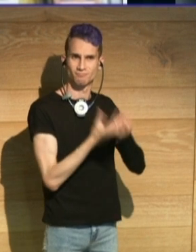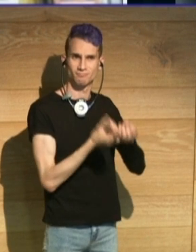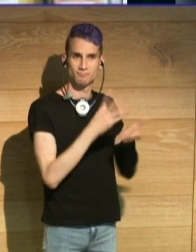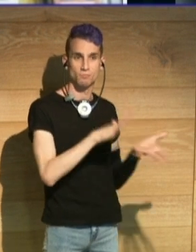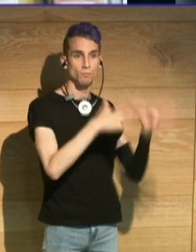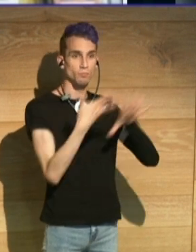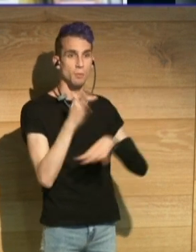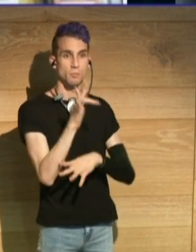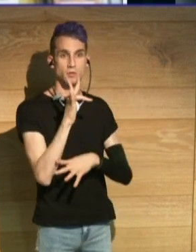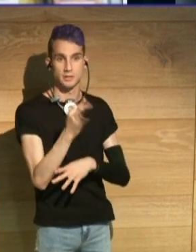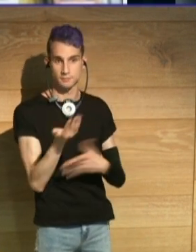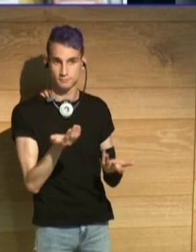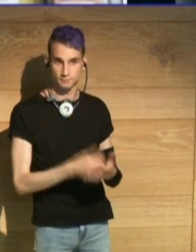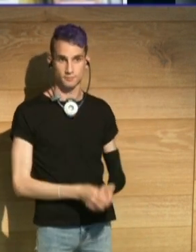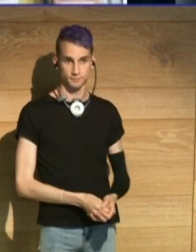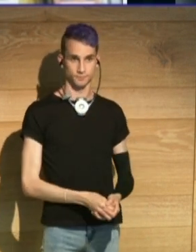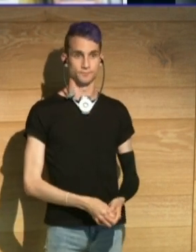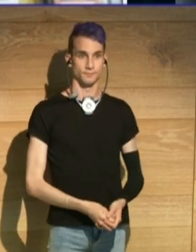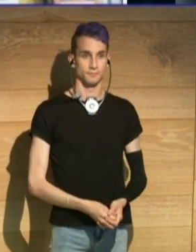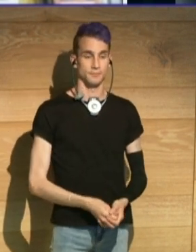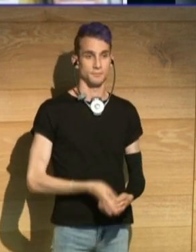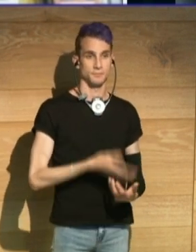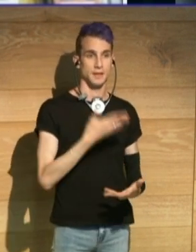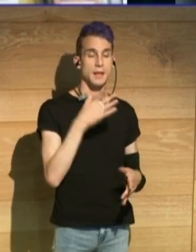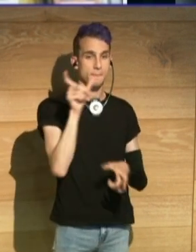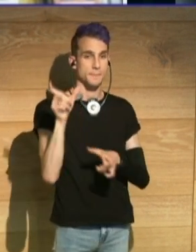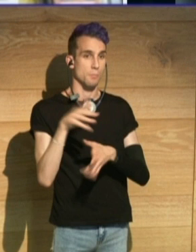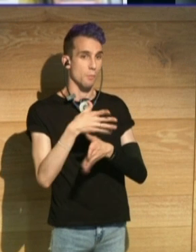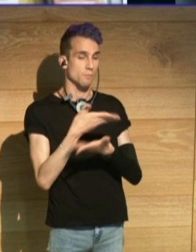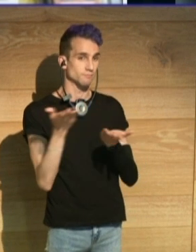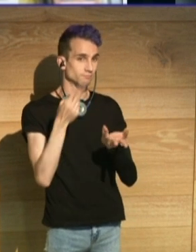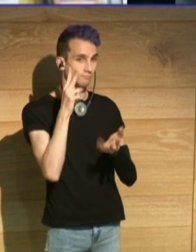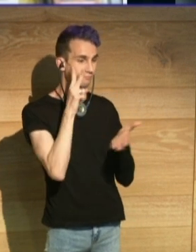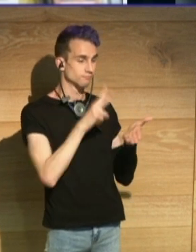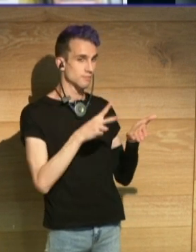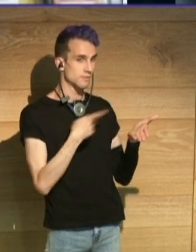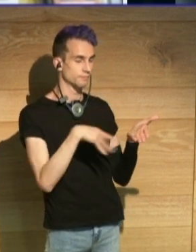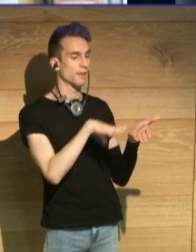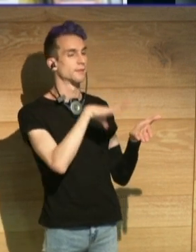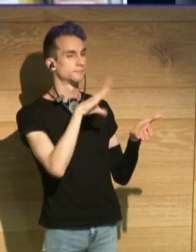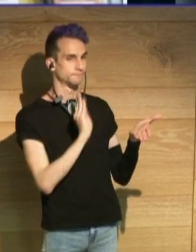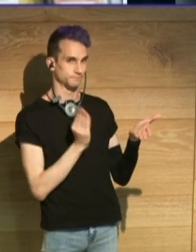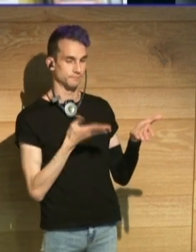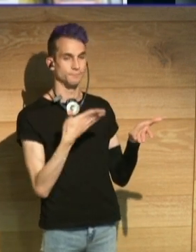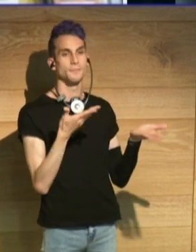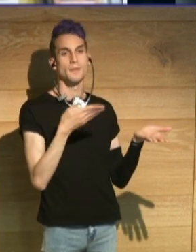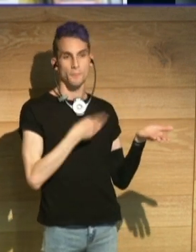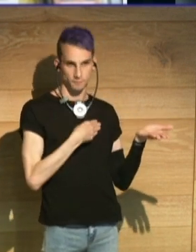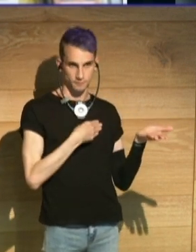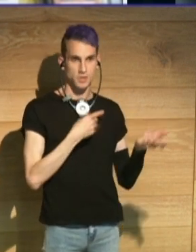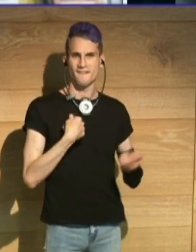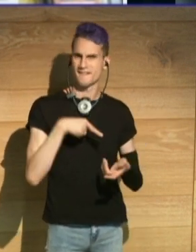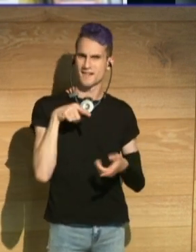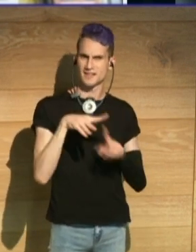asesinos en serie, mafiosos, que al final el público mira con una cierta empatía. Yo no quería que pasara esto de